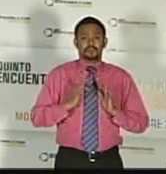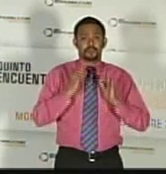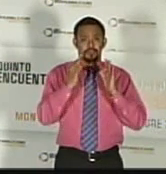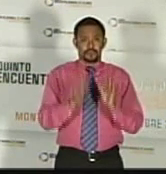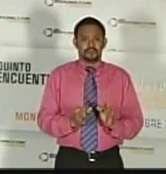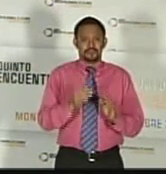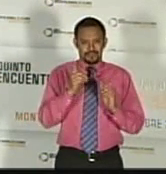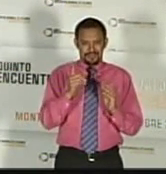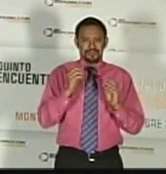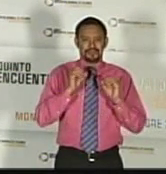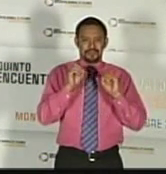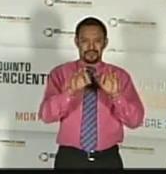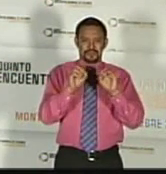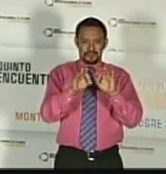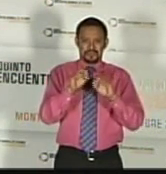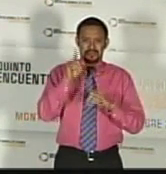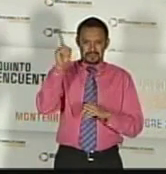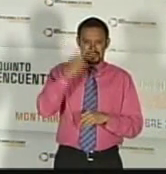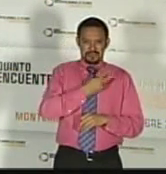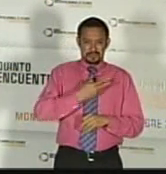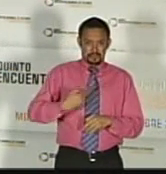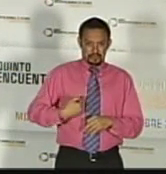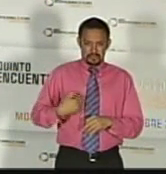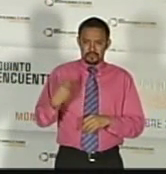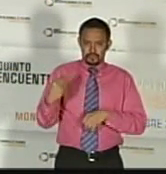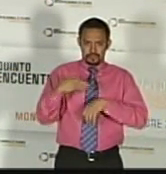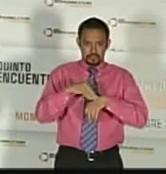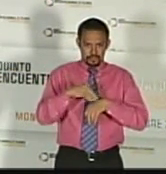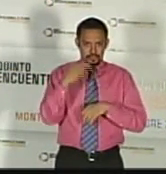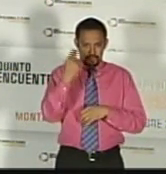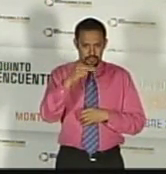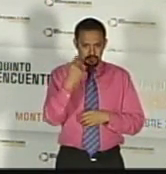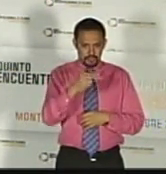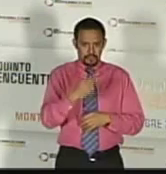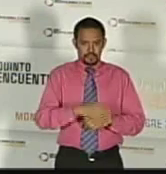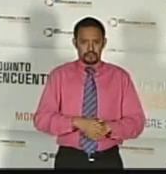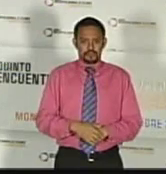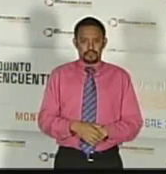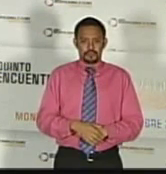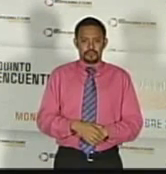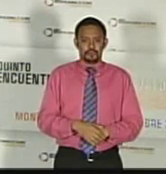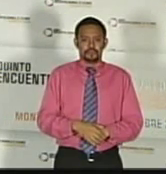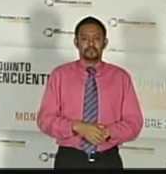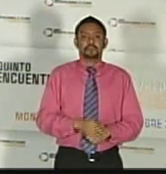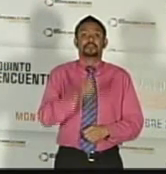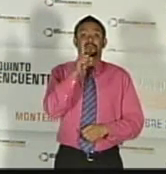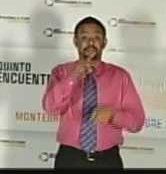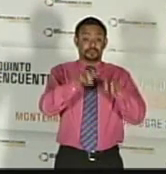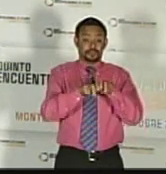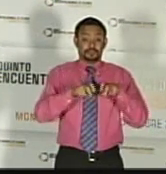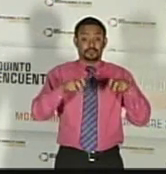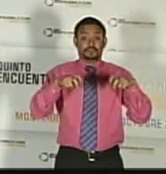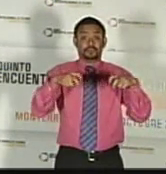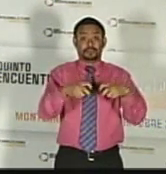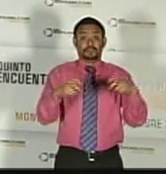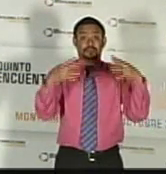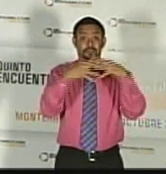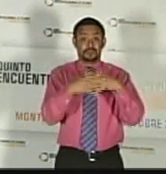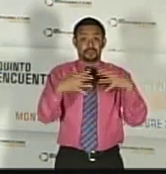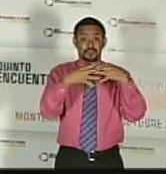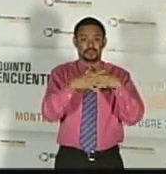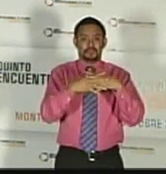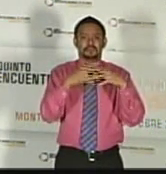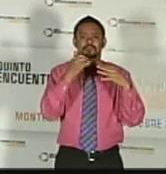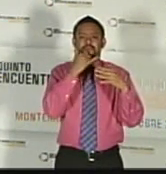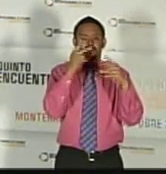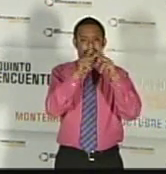oficina de la vicepresidencia. La llamé una sala de guerra, de paz,